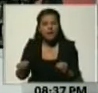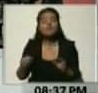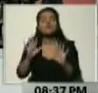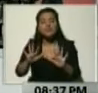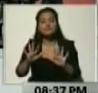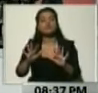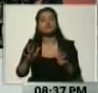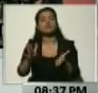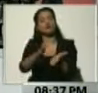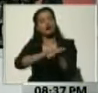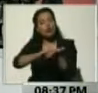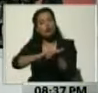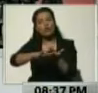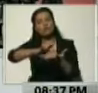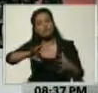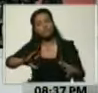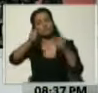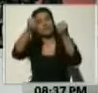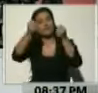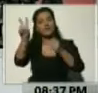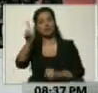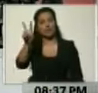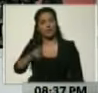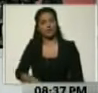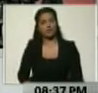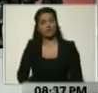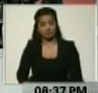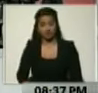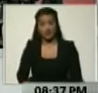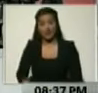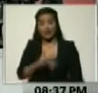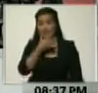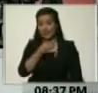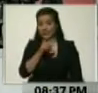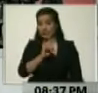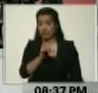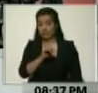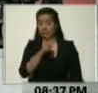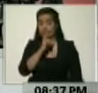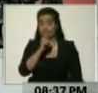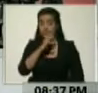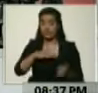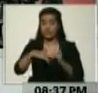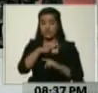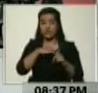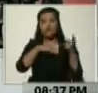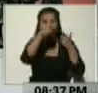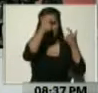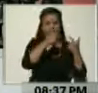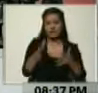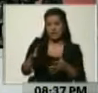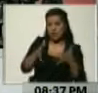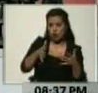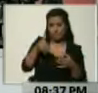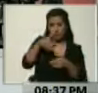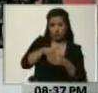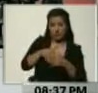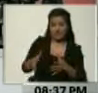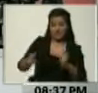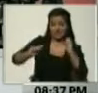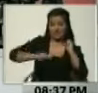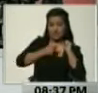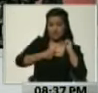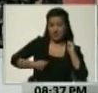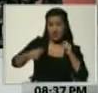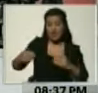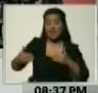Momentos difíciles. Ganó las elecciones, habló de cambios profundos, sí iba a haber cambios profundos. Y los hubo,